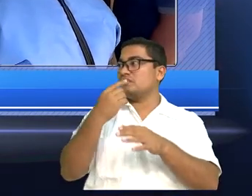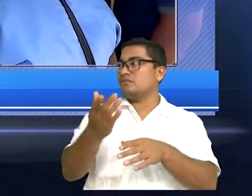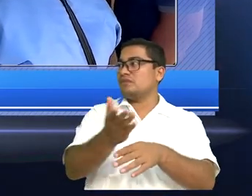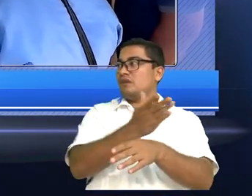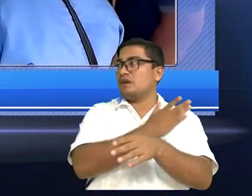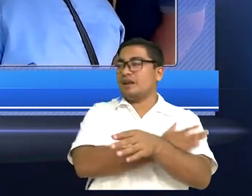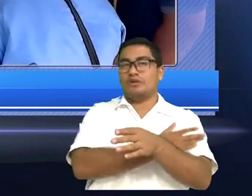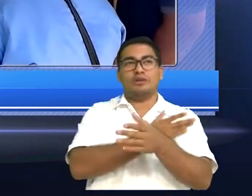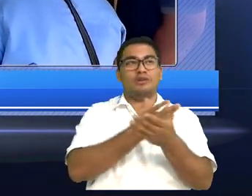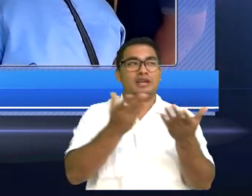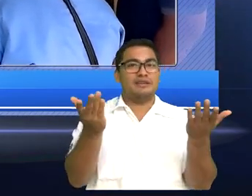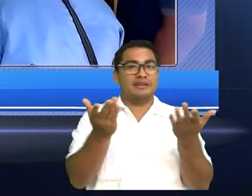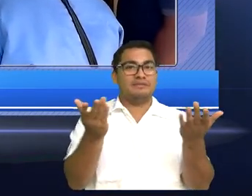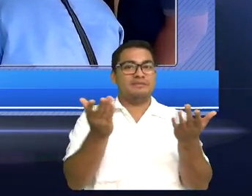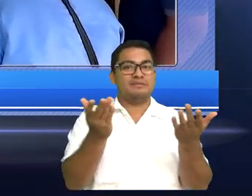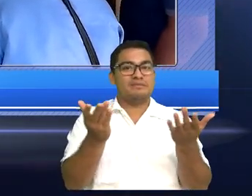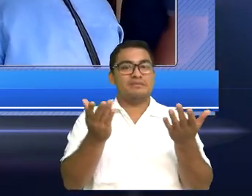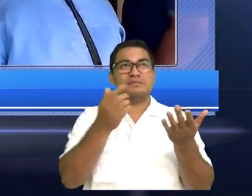cuando empezó